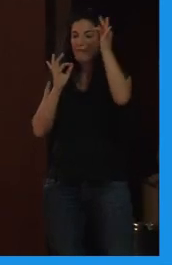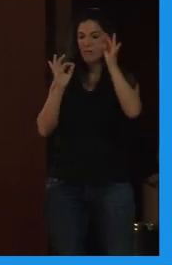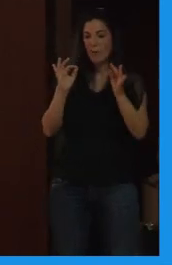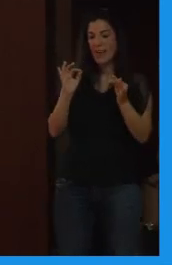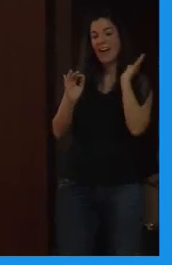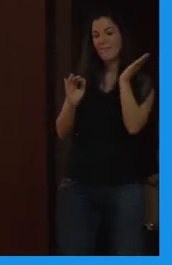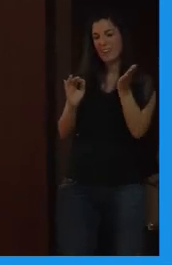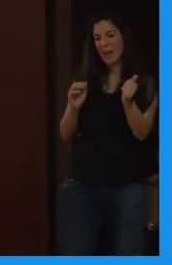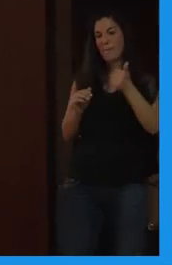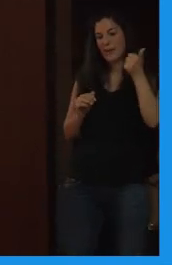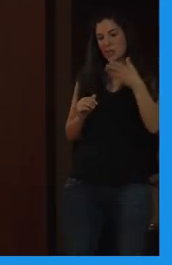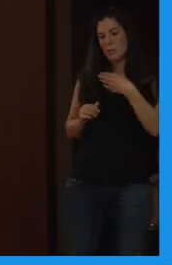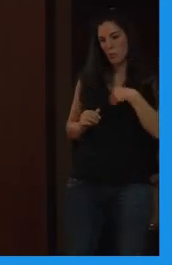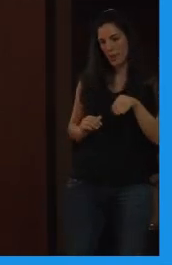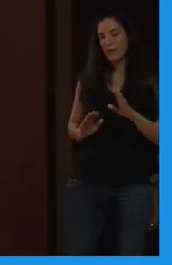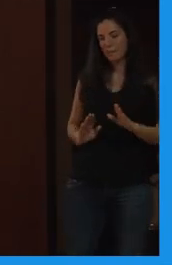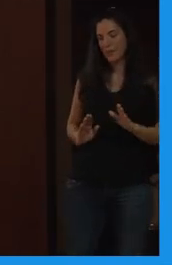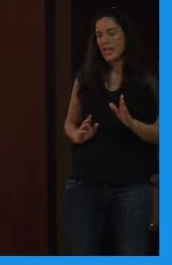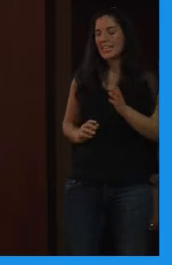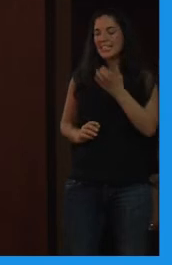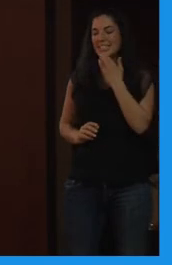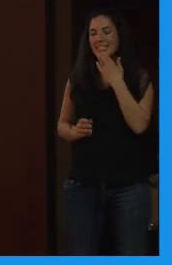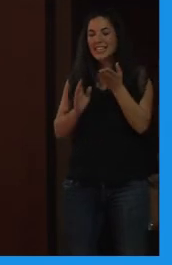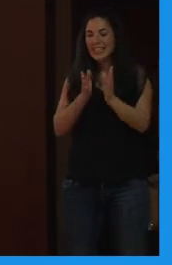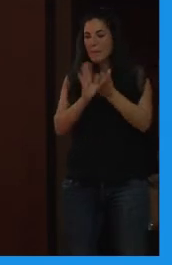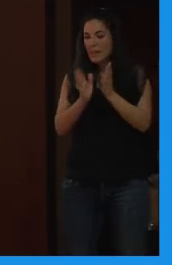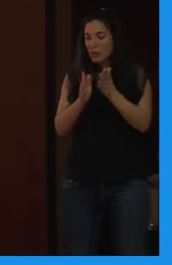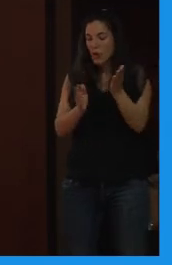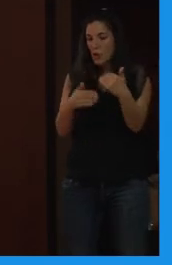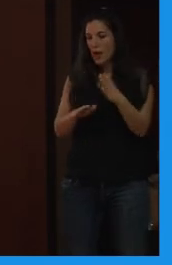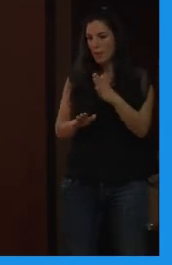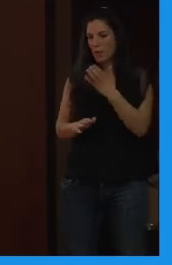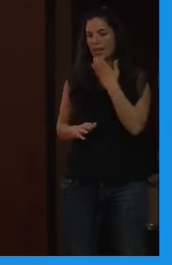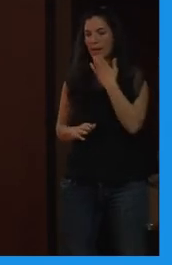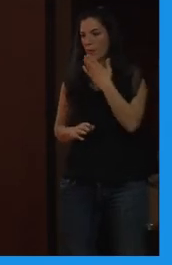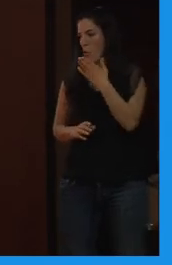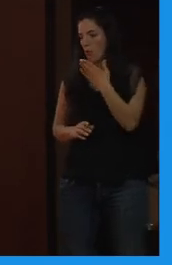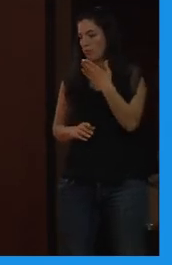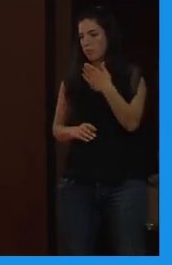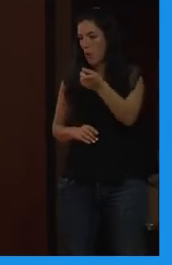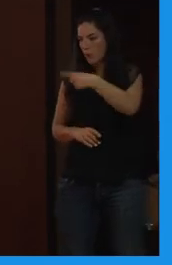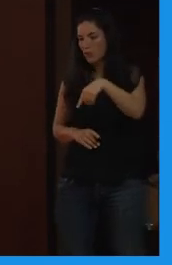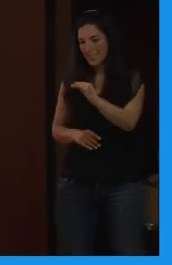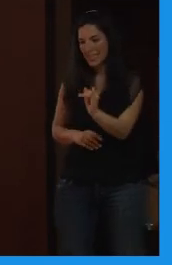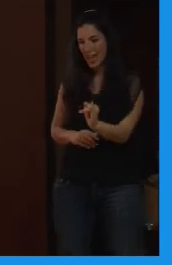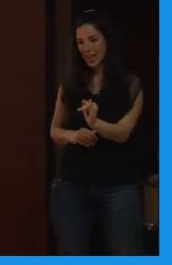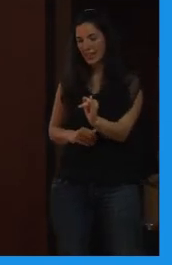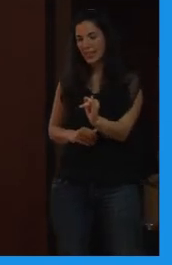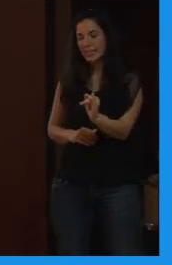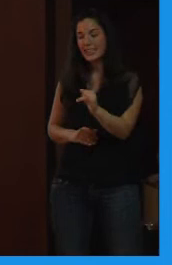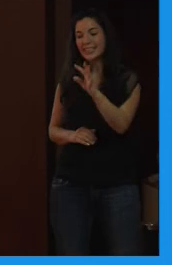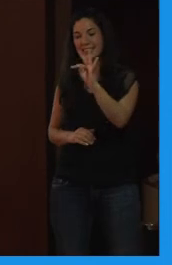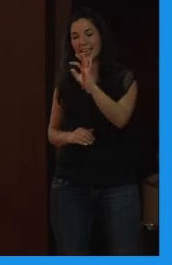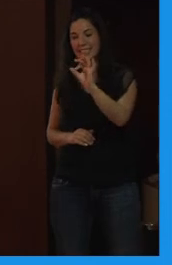Si no se trata el hipotiroidismo subclínico, imaginaos que hay alguna de vosotras que lo tiene, que se decide no tratar porque la TSH es menor de